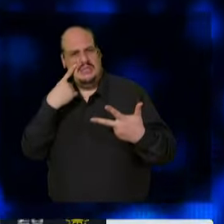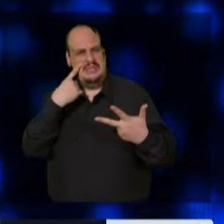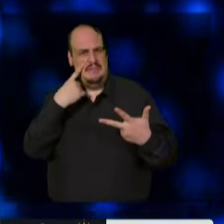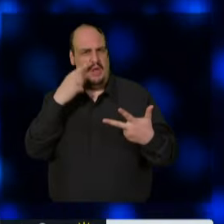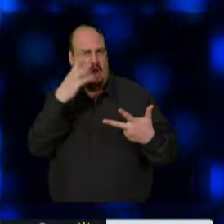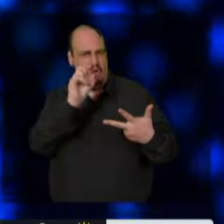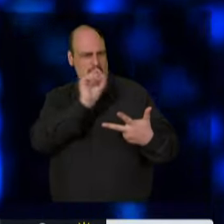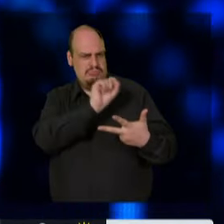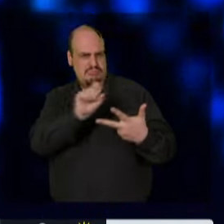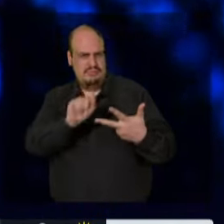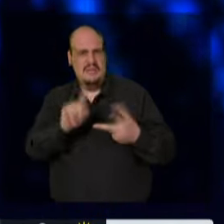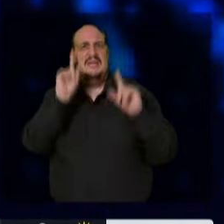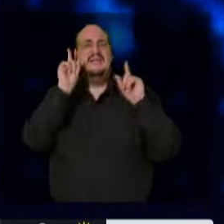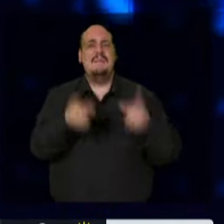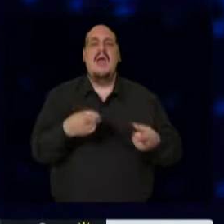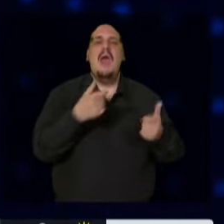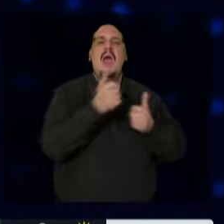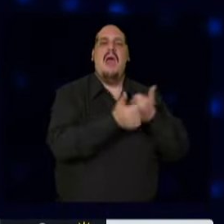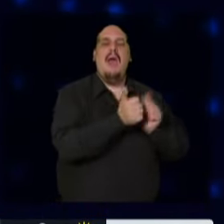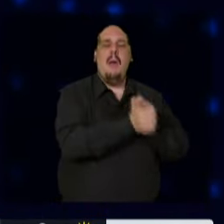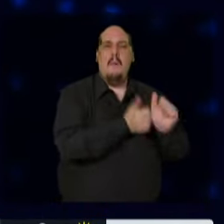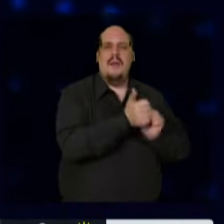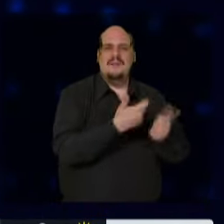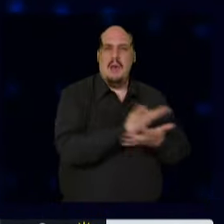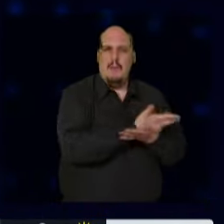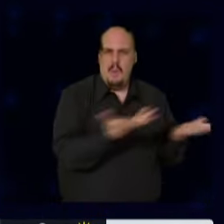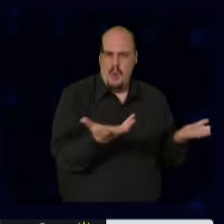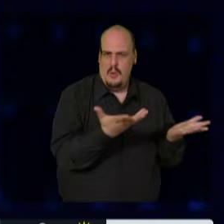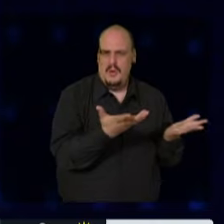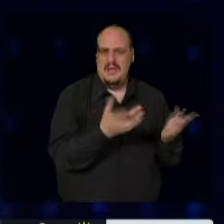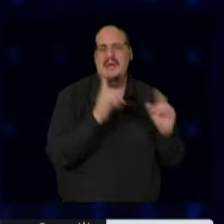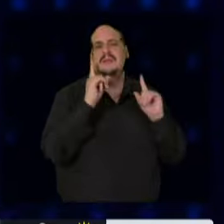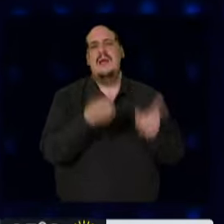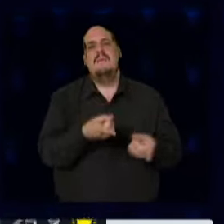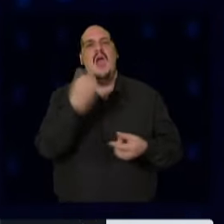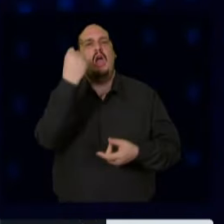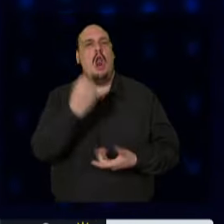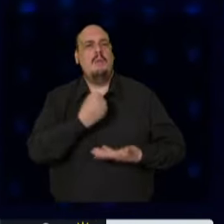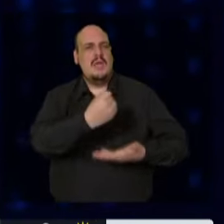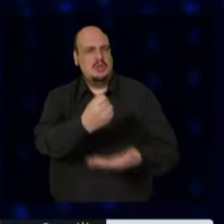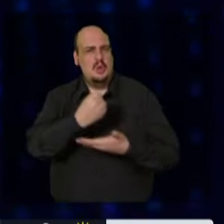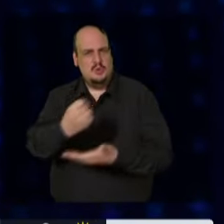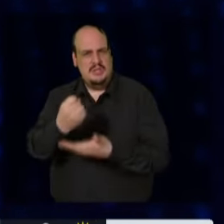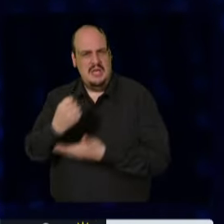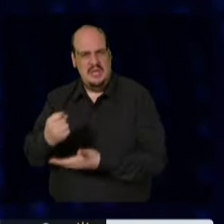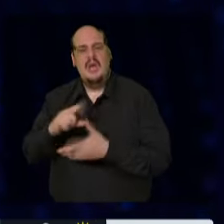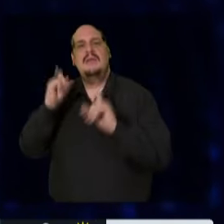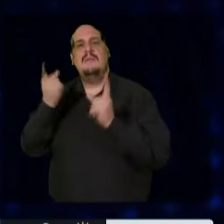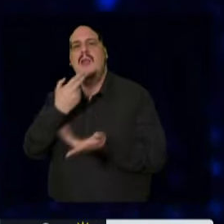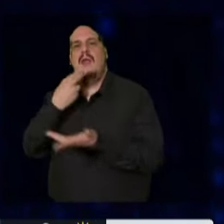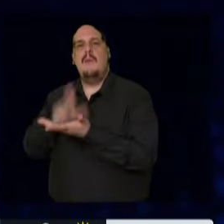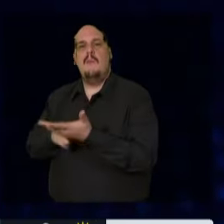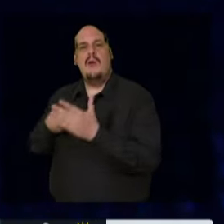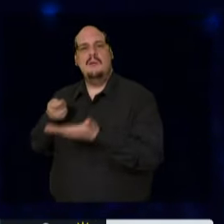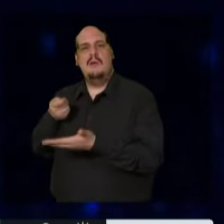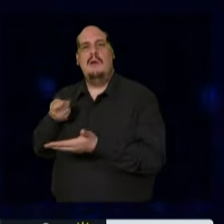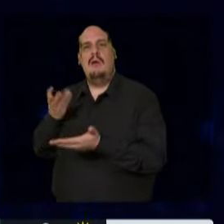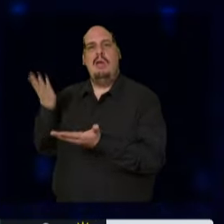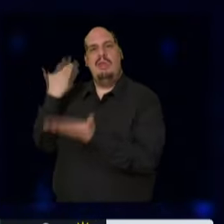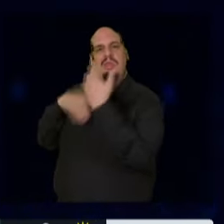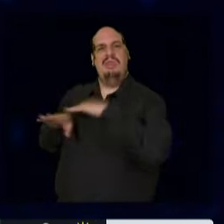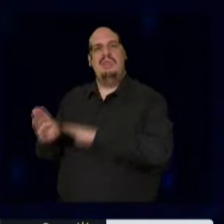entre el déficit de las empresas públicas, entre los subsidios a la economía y entre la evasión impositiva, que tenemos una media